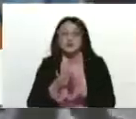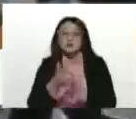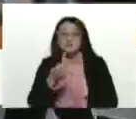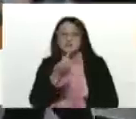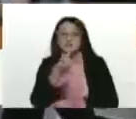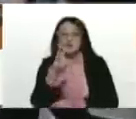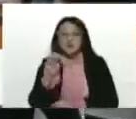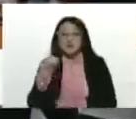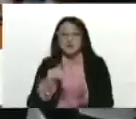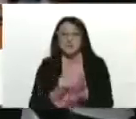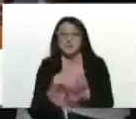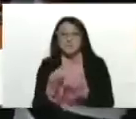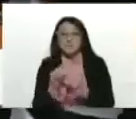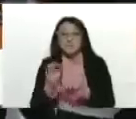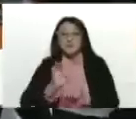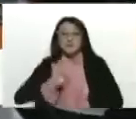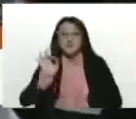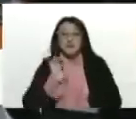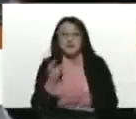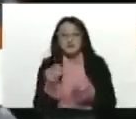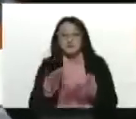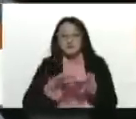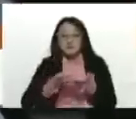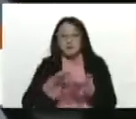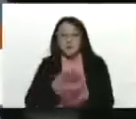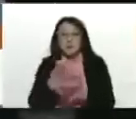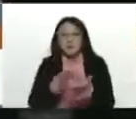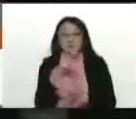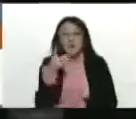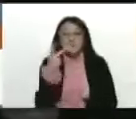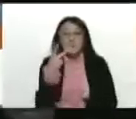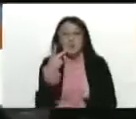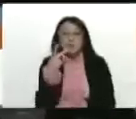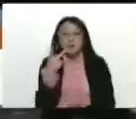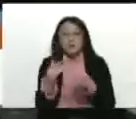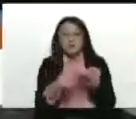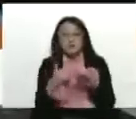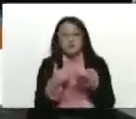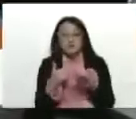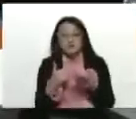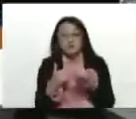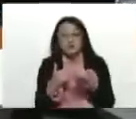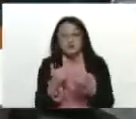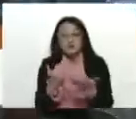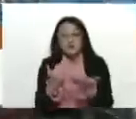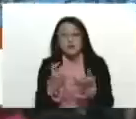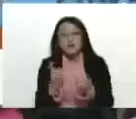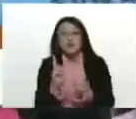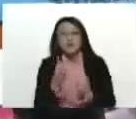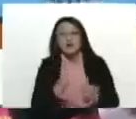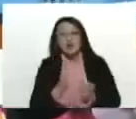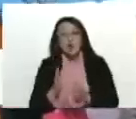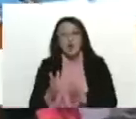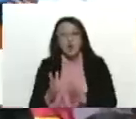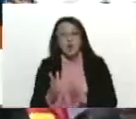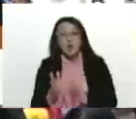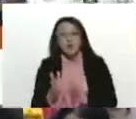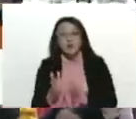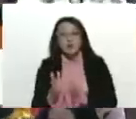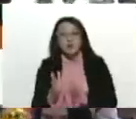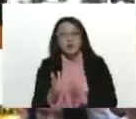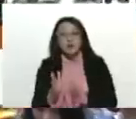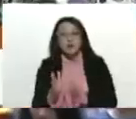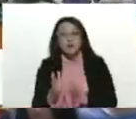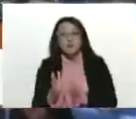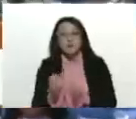treinta mil por ciento y aquí hay que ir resolviendo problemas que son políticos institucionales por ejemplo hay que poner algo de orden en el poco caótico